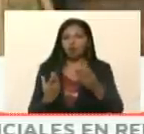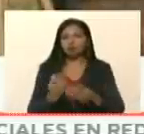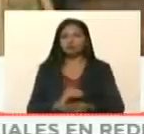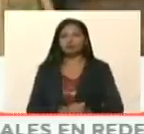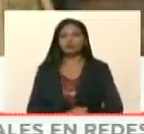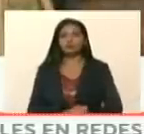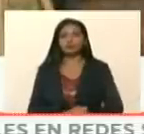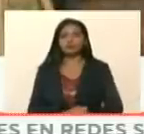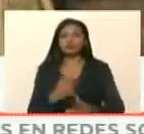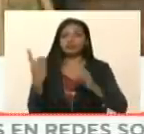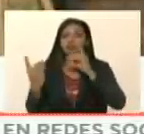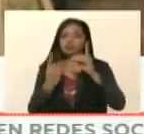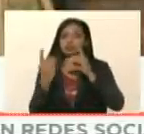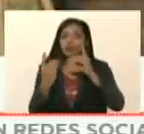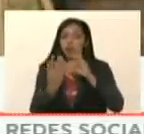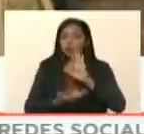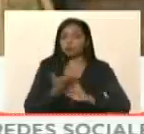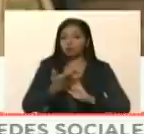diálogo.